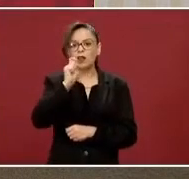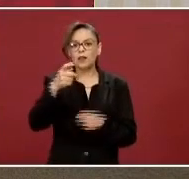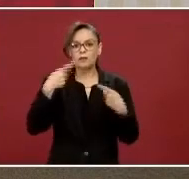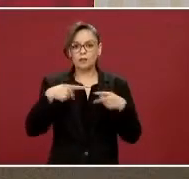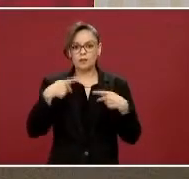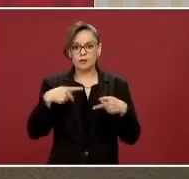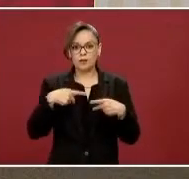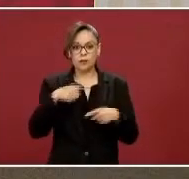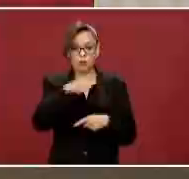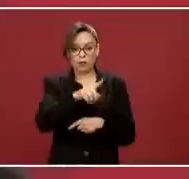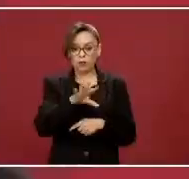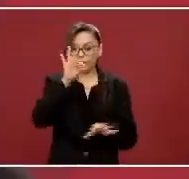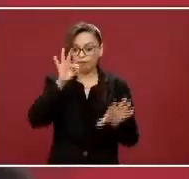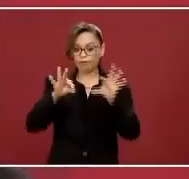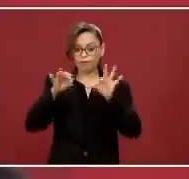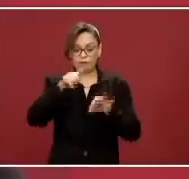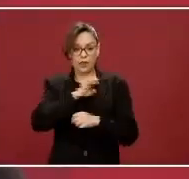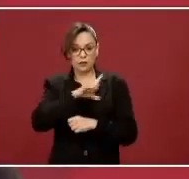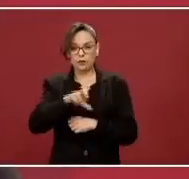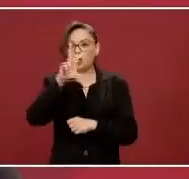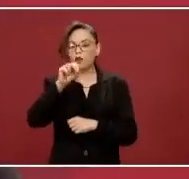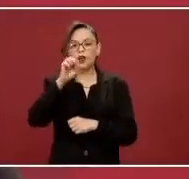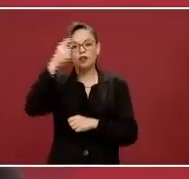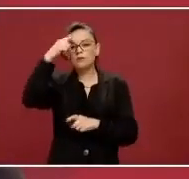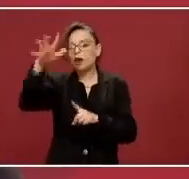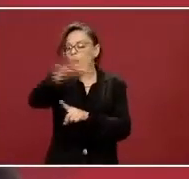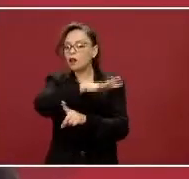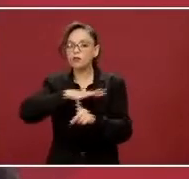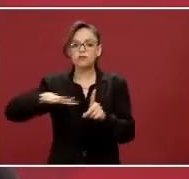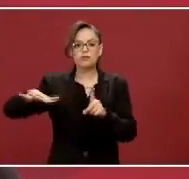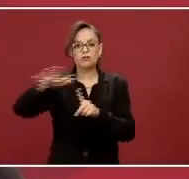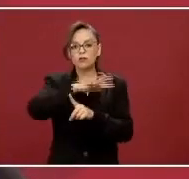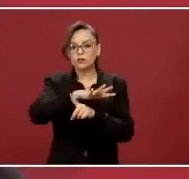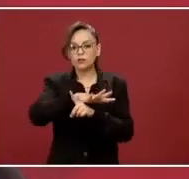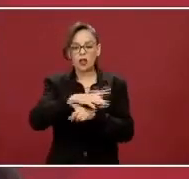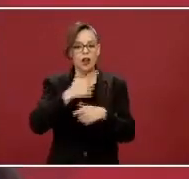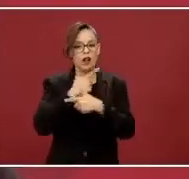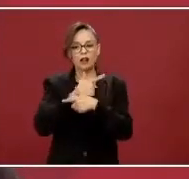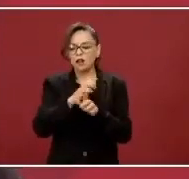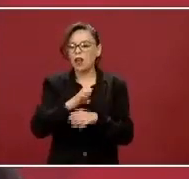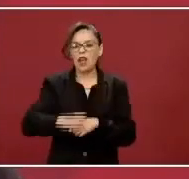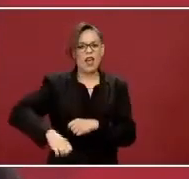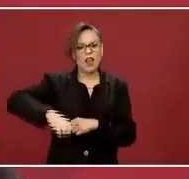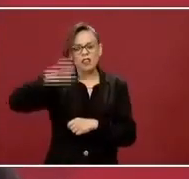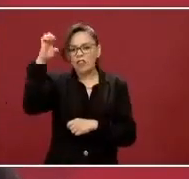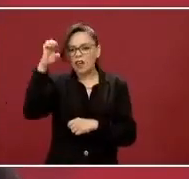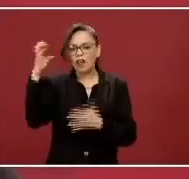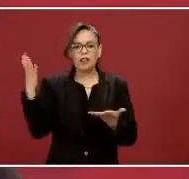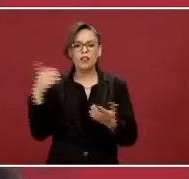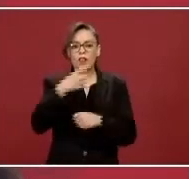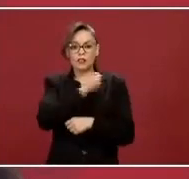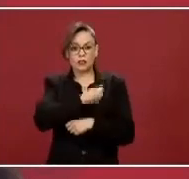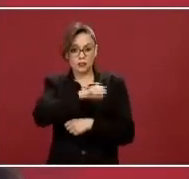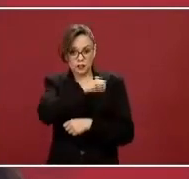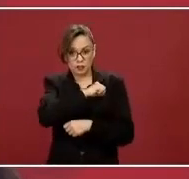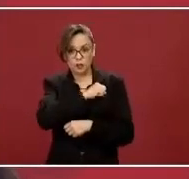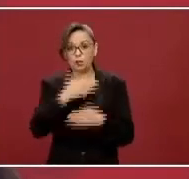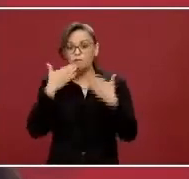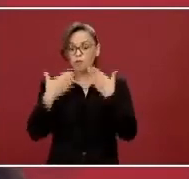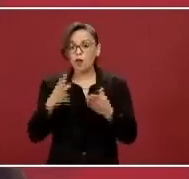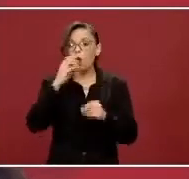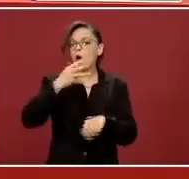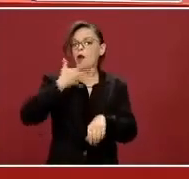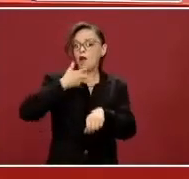complicarse, es para todas y todos, cualquier edad, cualquier condición de salud y desde